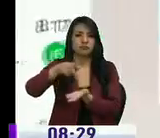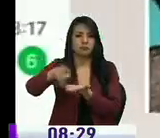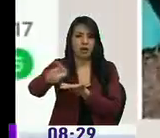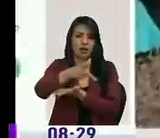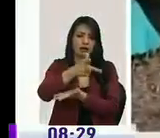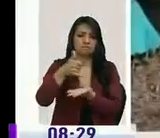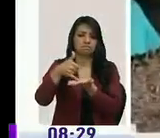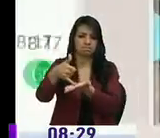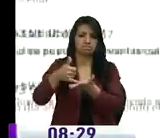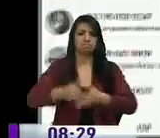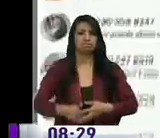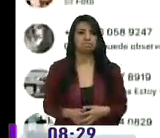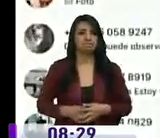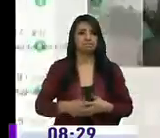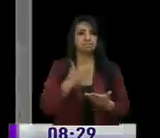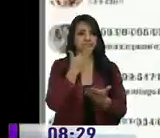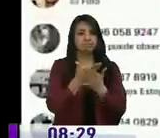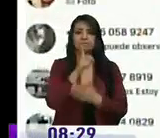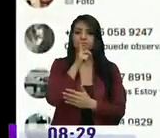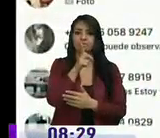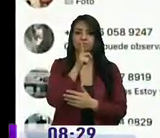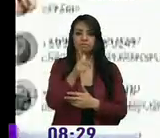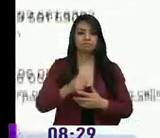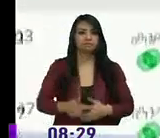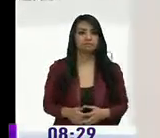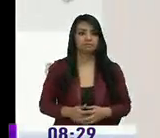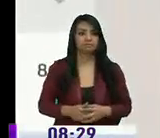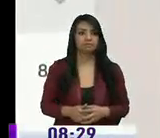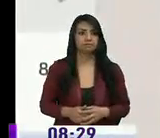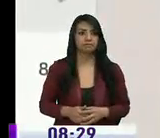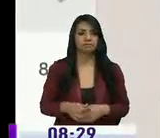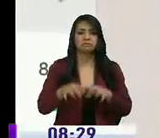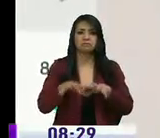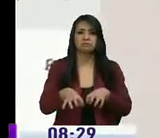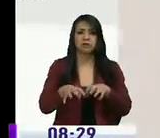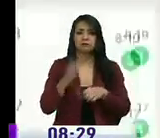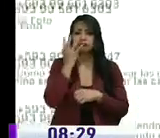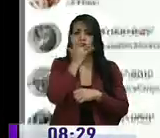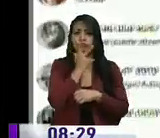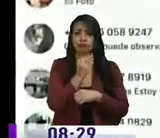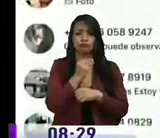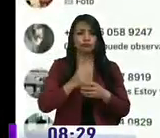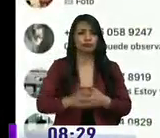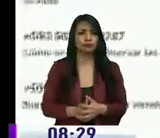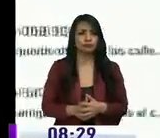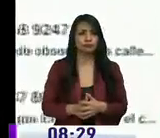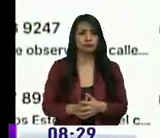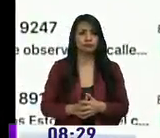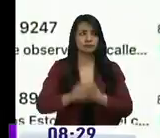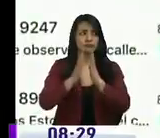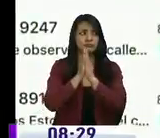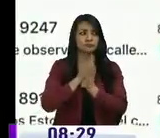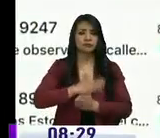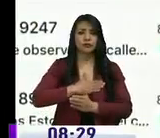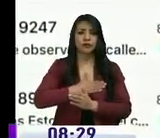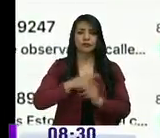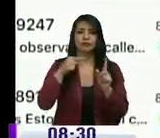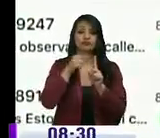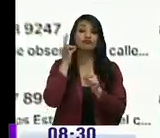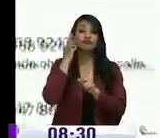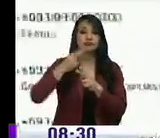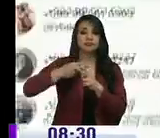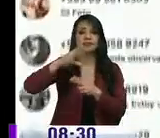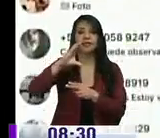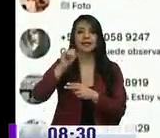09-8402-1450, esto en La Tacunga. Gracias a nuestros vecinos en La Tacunga, un cachorrito divino, Así que por favor, es Carmen Chimarro la